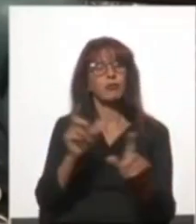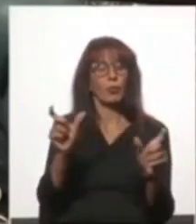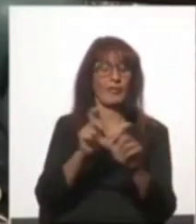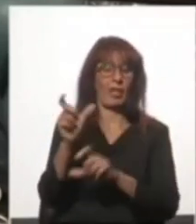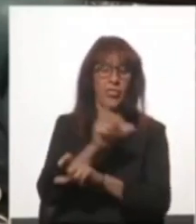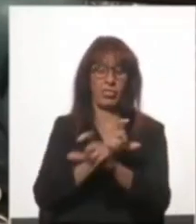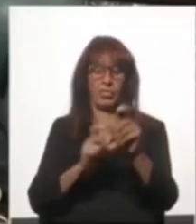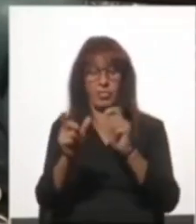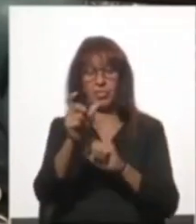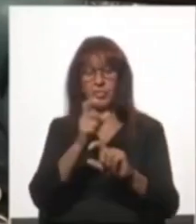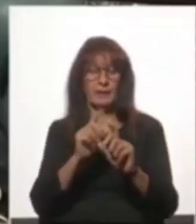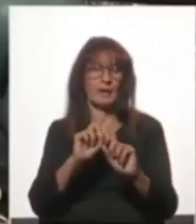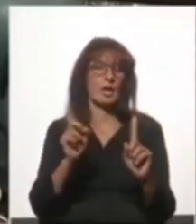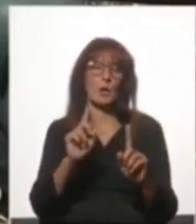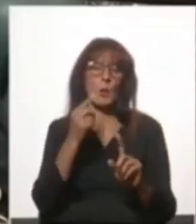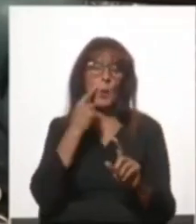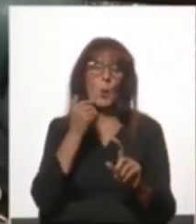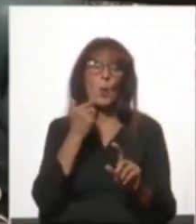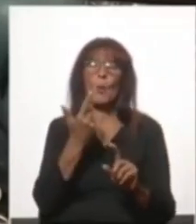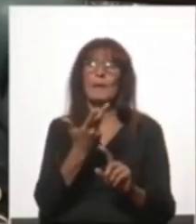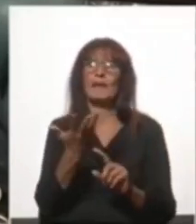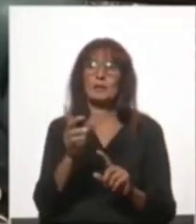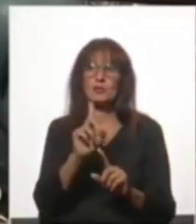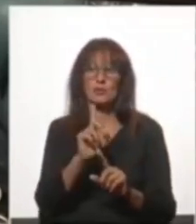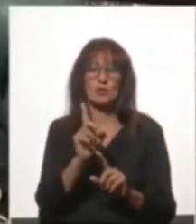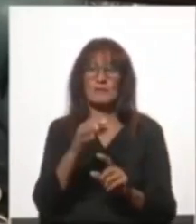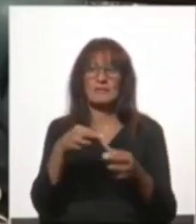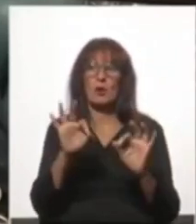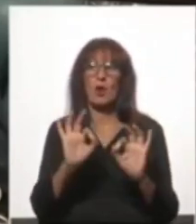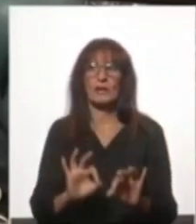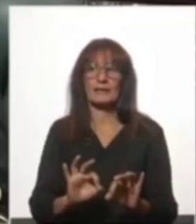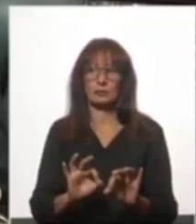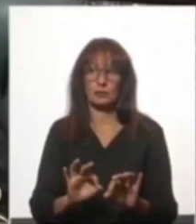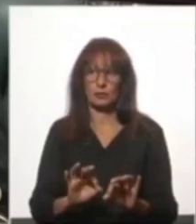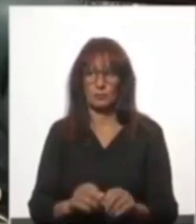son correctos. Al final de la exposición, con gusto le concedo.